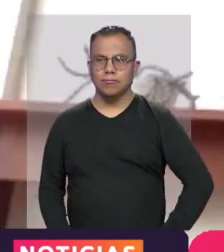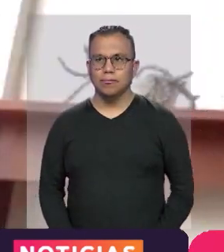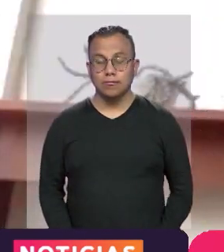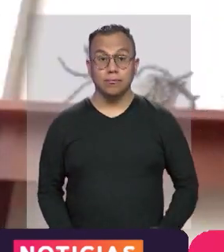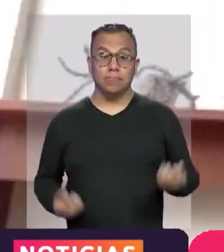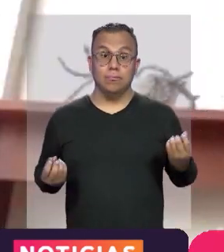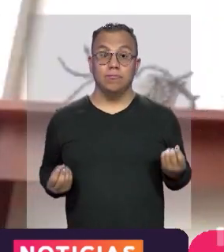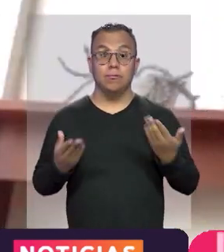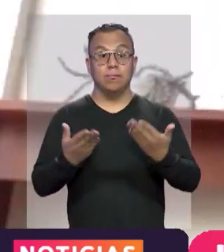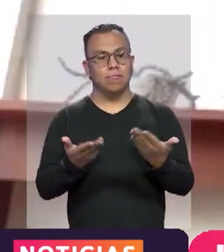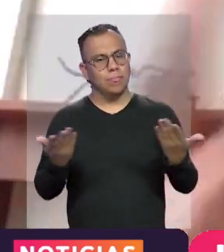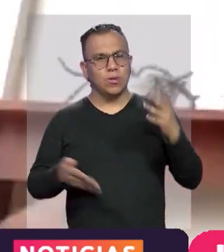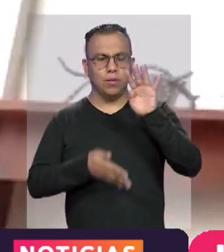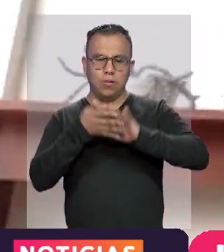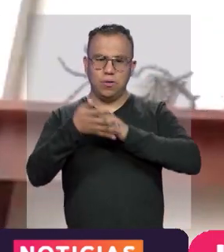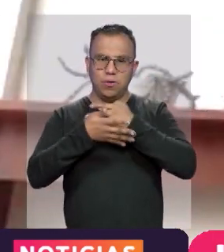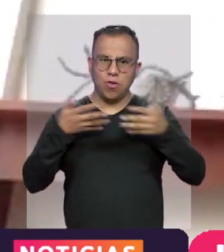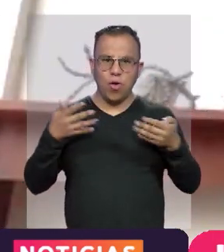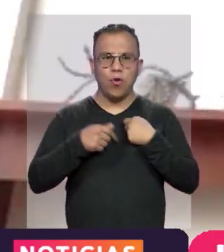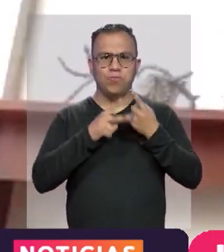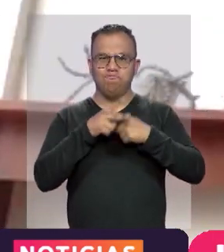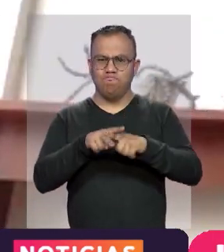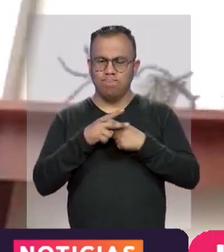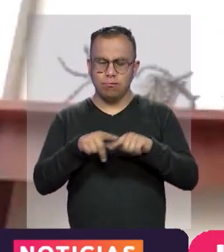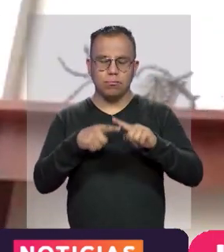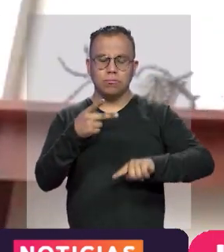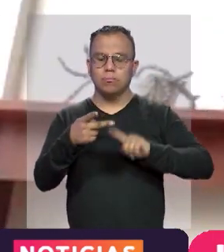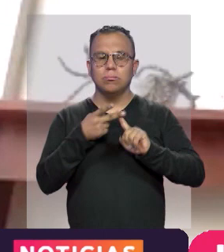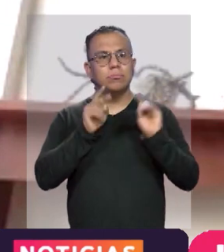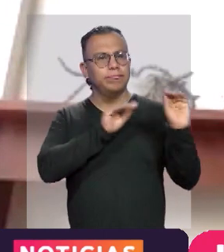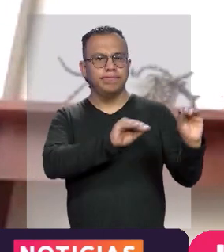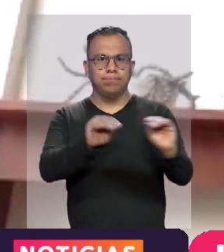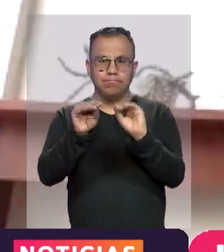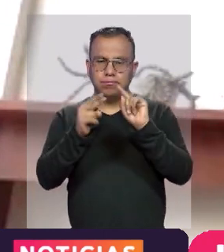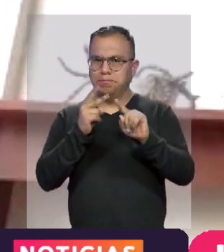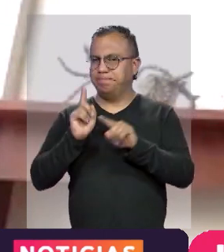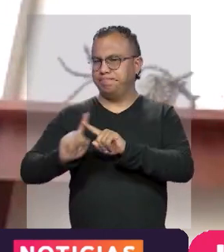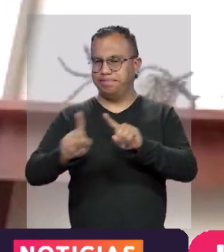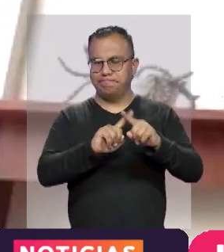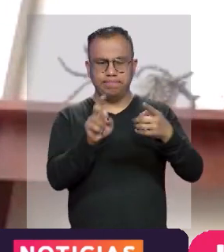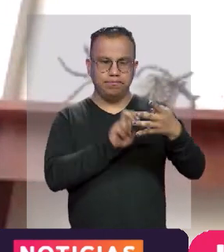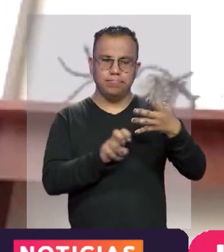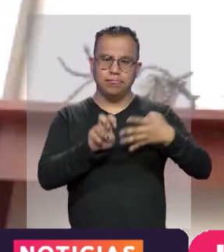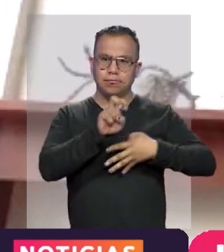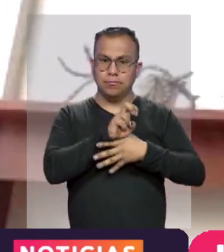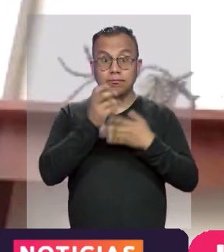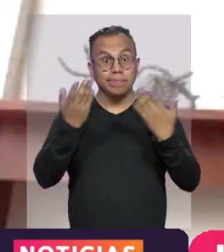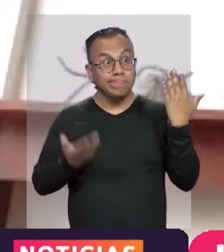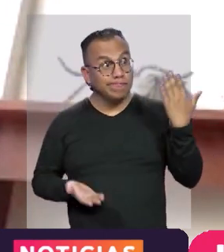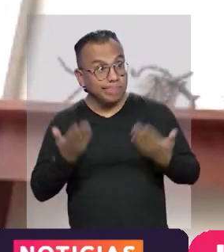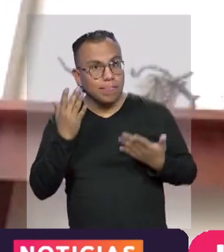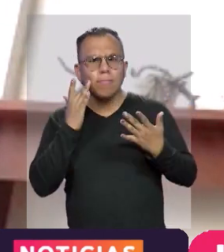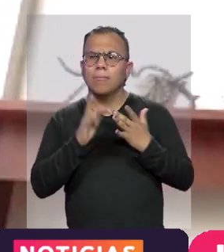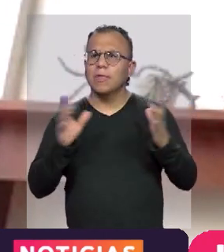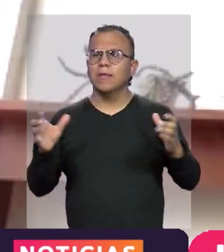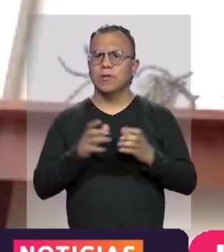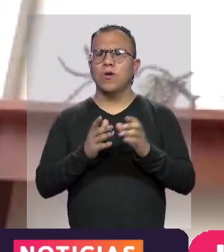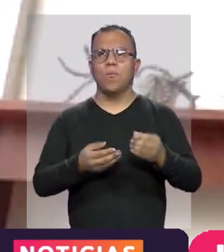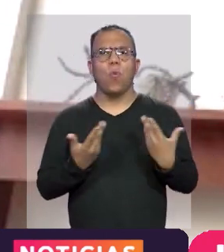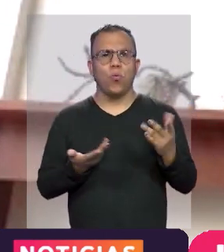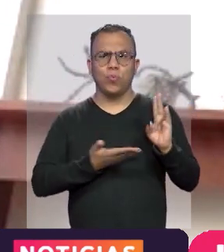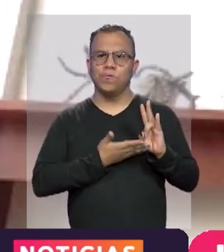ofrecen horarios de talleres, horarios de formación en distintos niveles? Entonces resulta siendo un